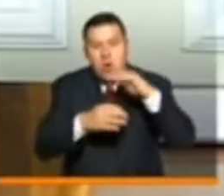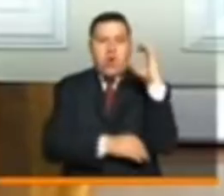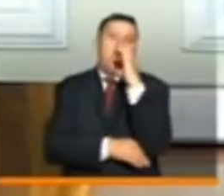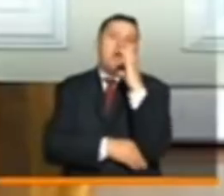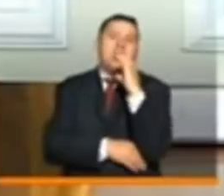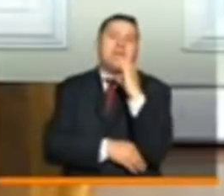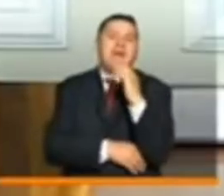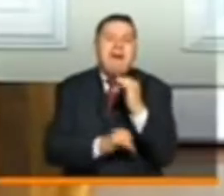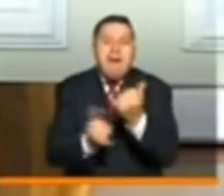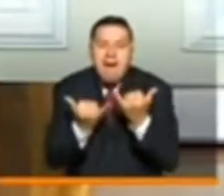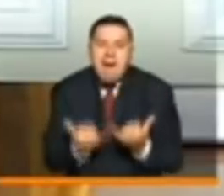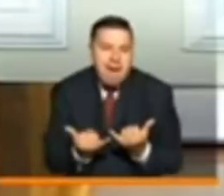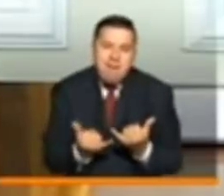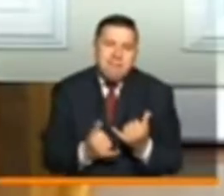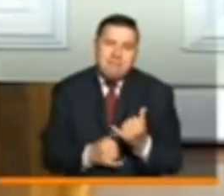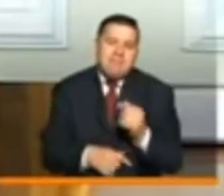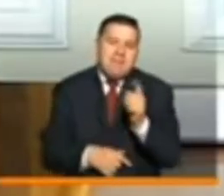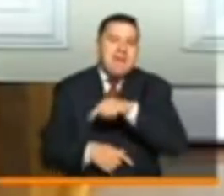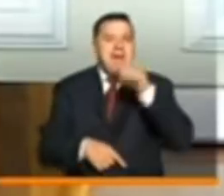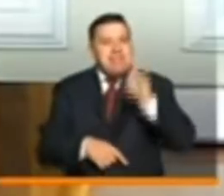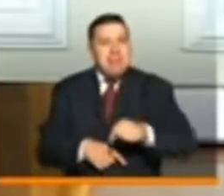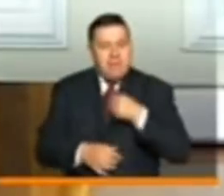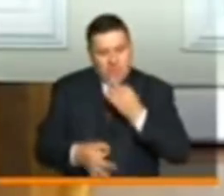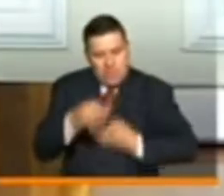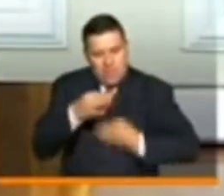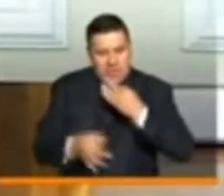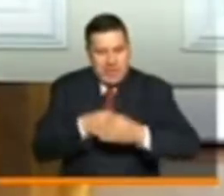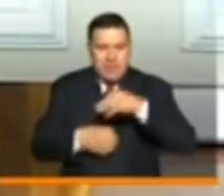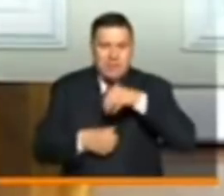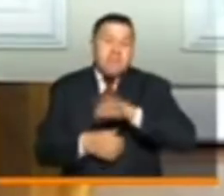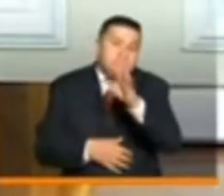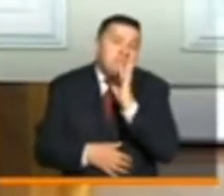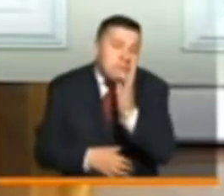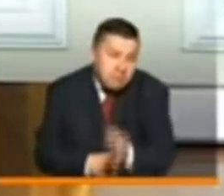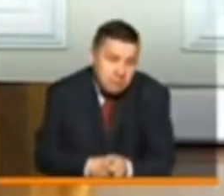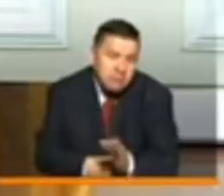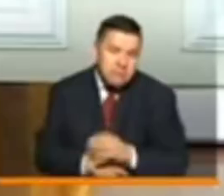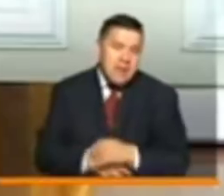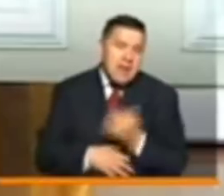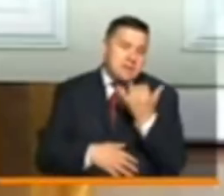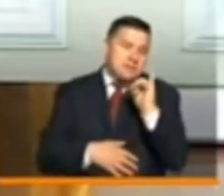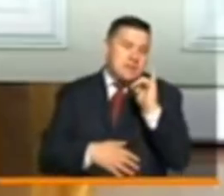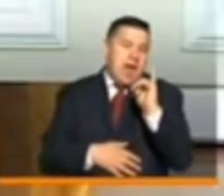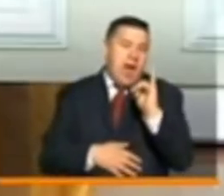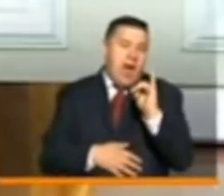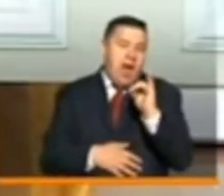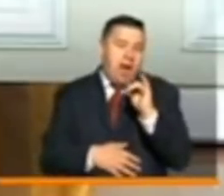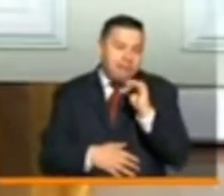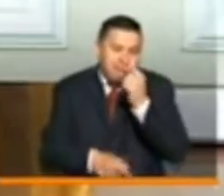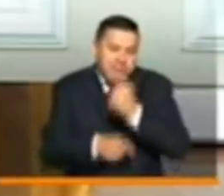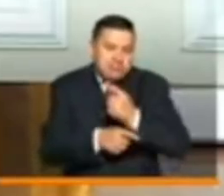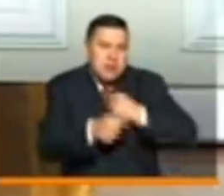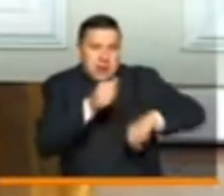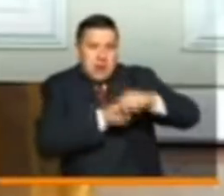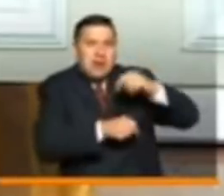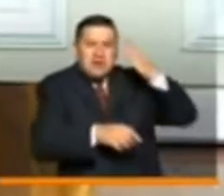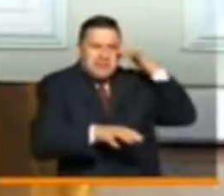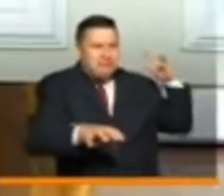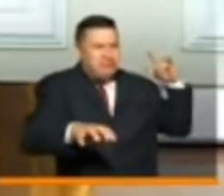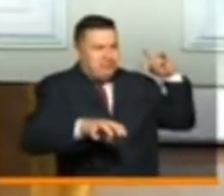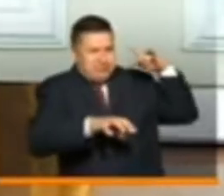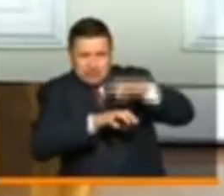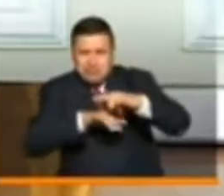este es el momento donde más nos debemos cuidar es cierto tenemos ya unas reactivas de turismo